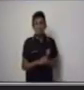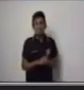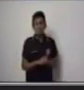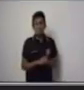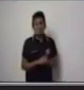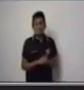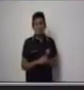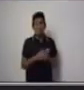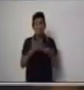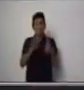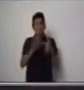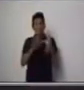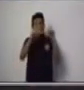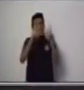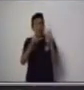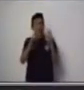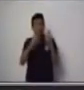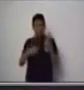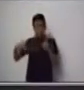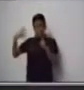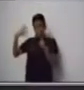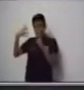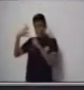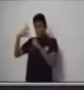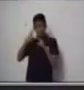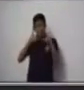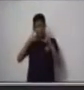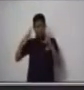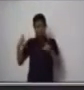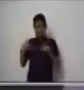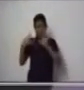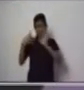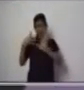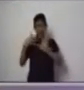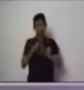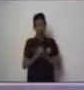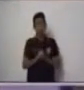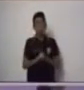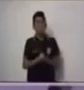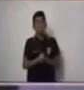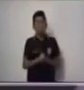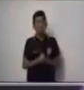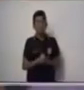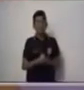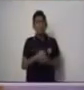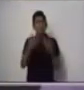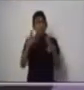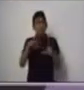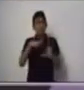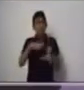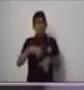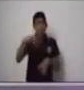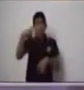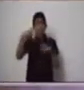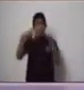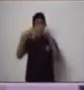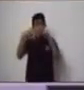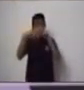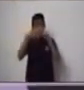Y formamos la palabra saca puntas. Muy bien. Bueno, tenemos acá cuatro palabras.